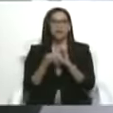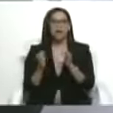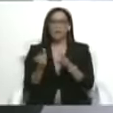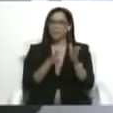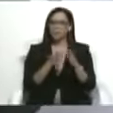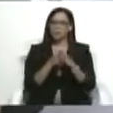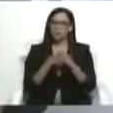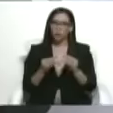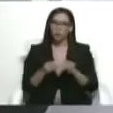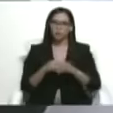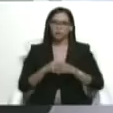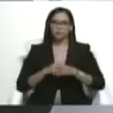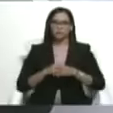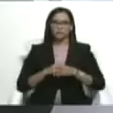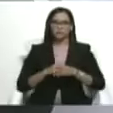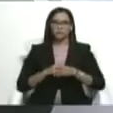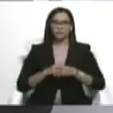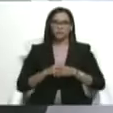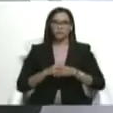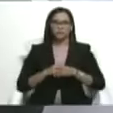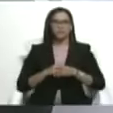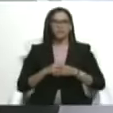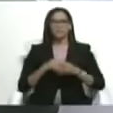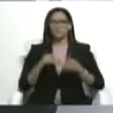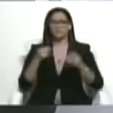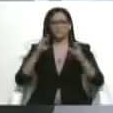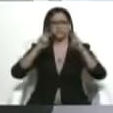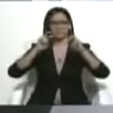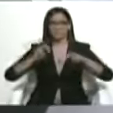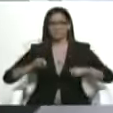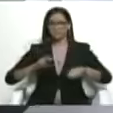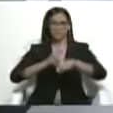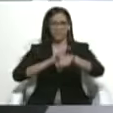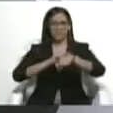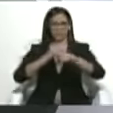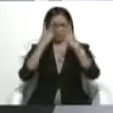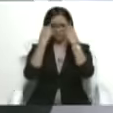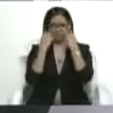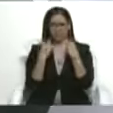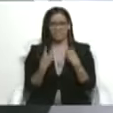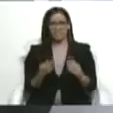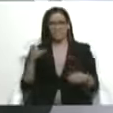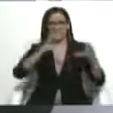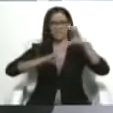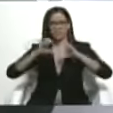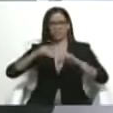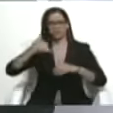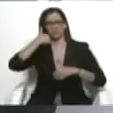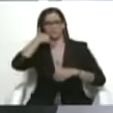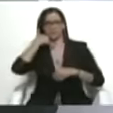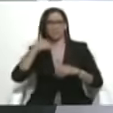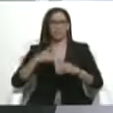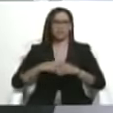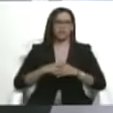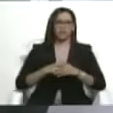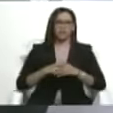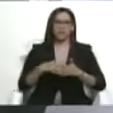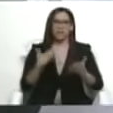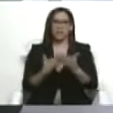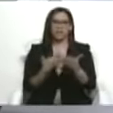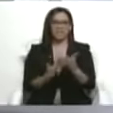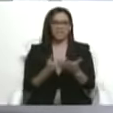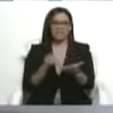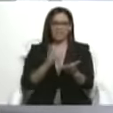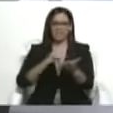eso, experticia forense, experticia científica, extracción telefónica, experticias